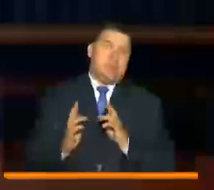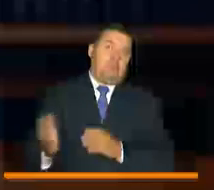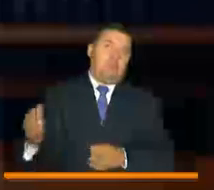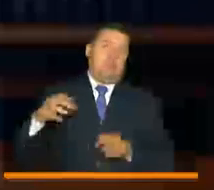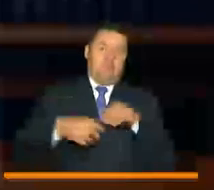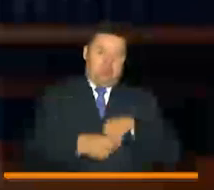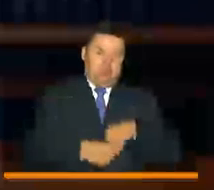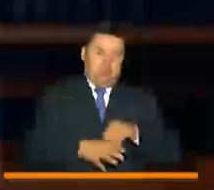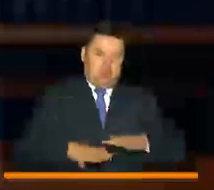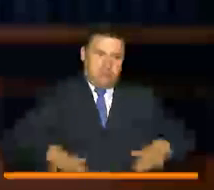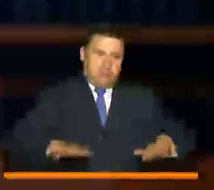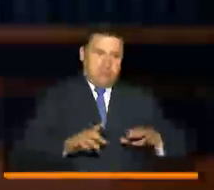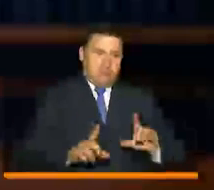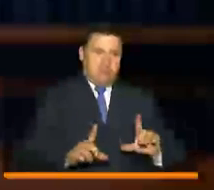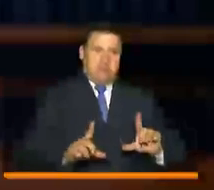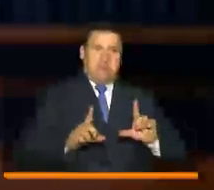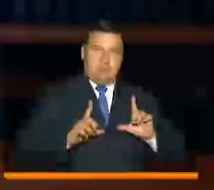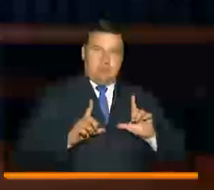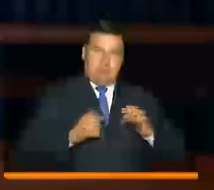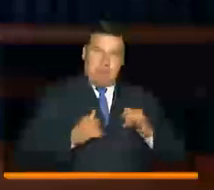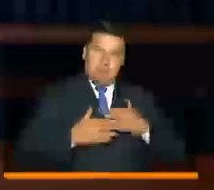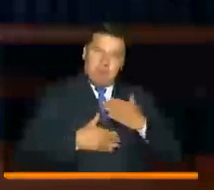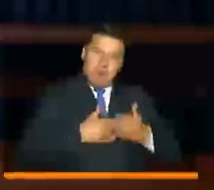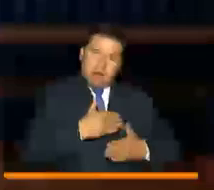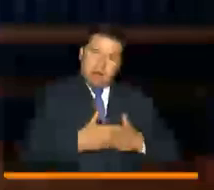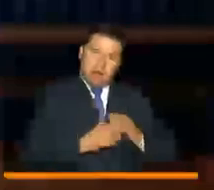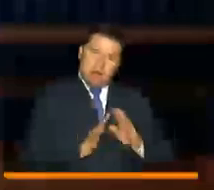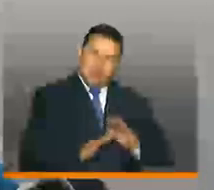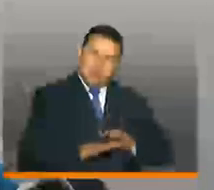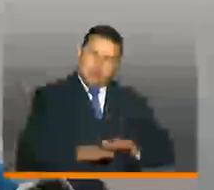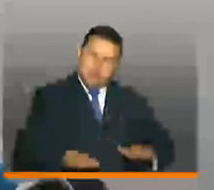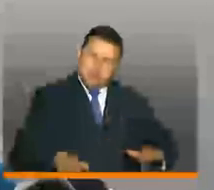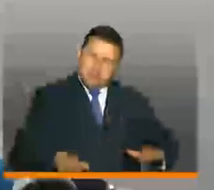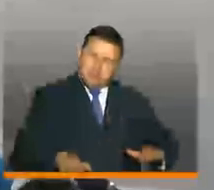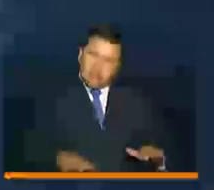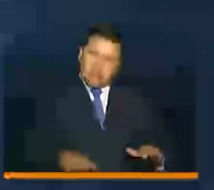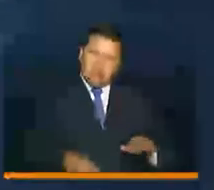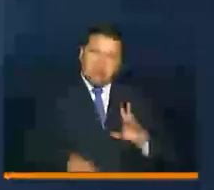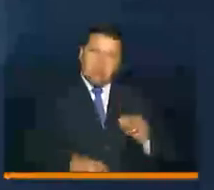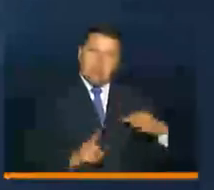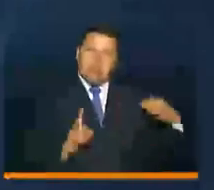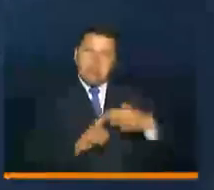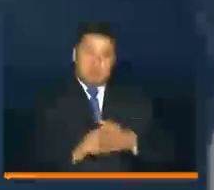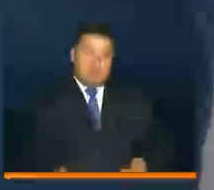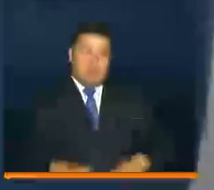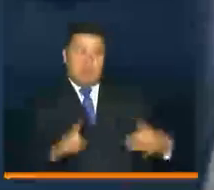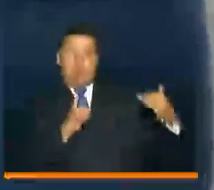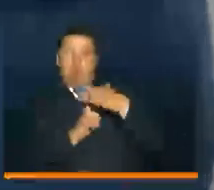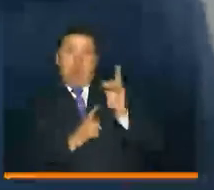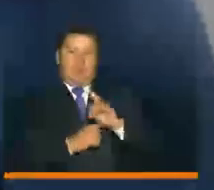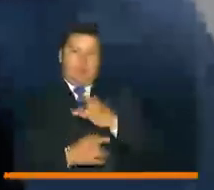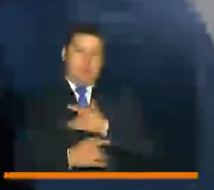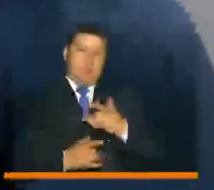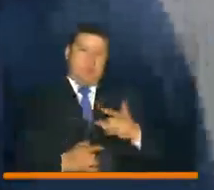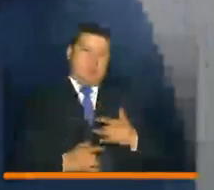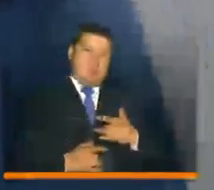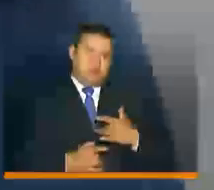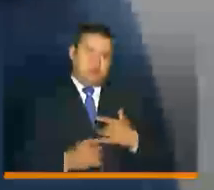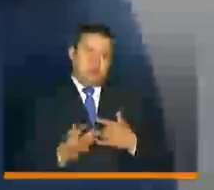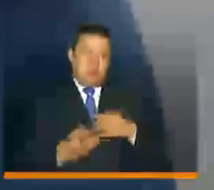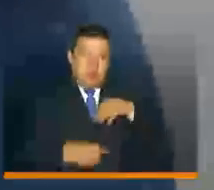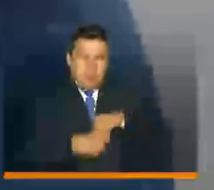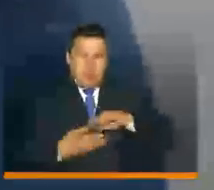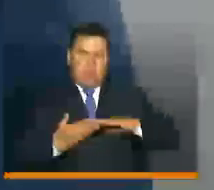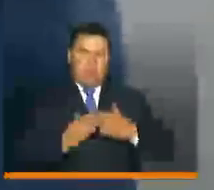al campus gradual, prudente, sin poner en riesgo la salud de los miembros